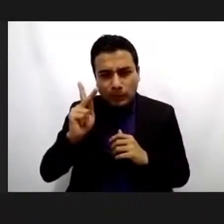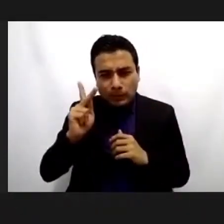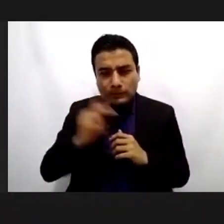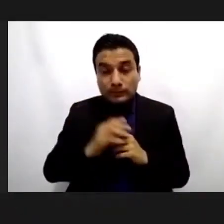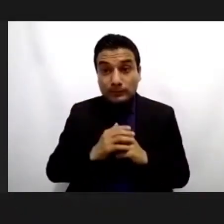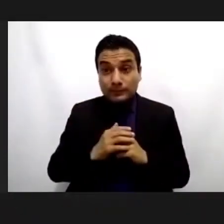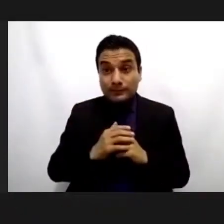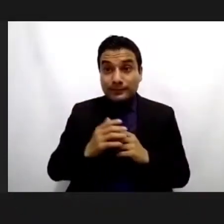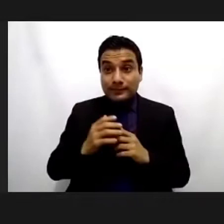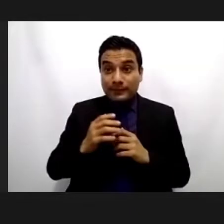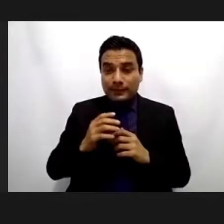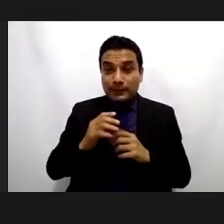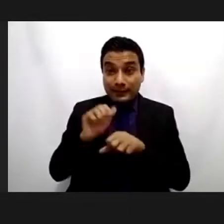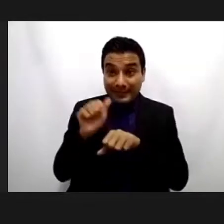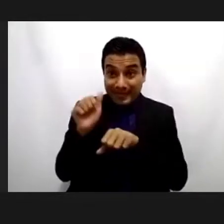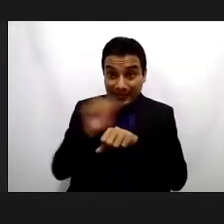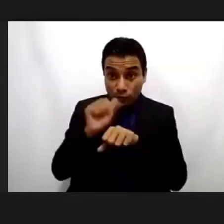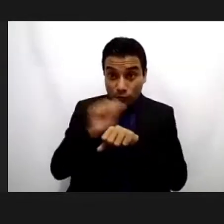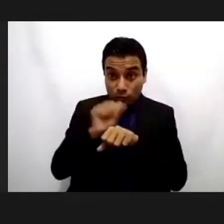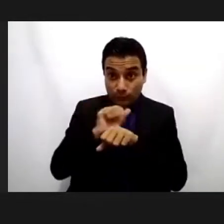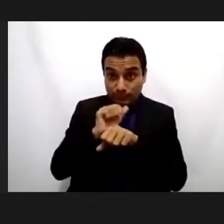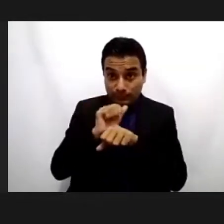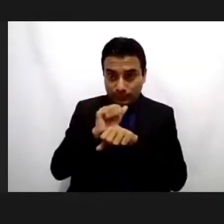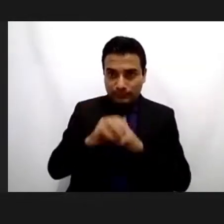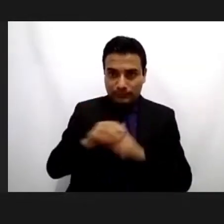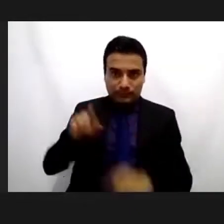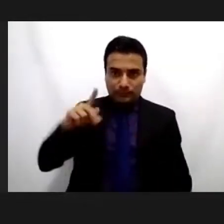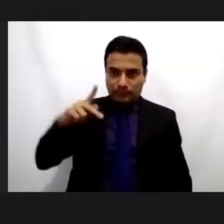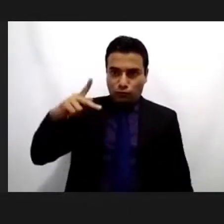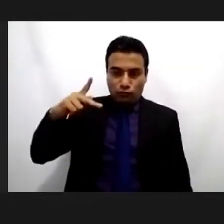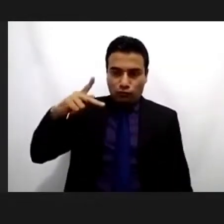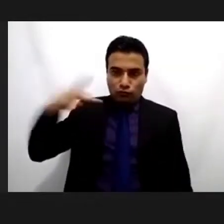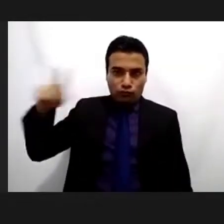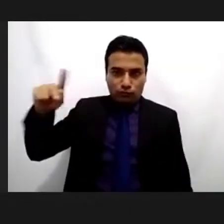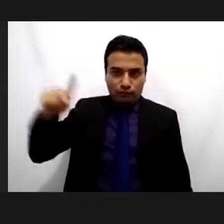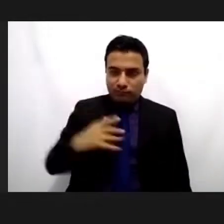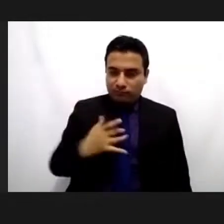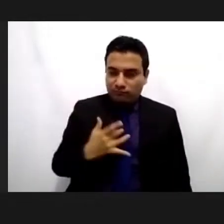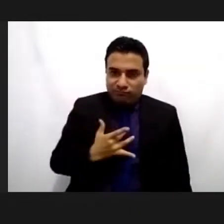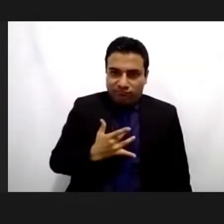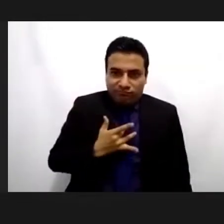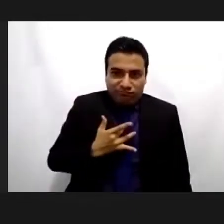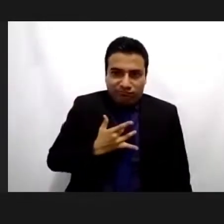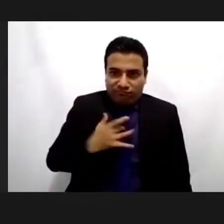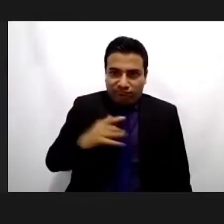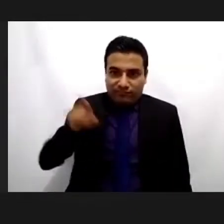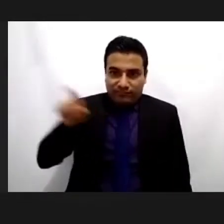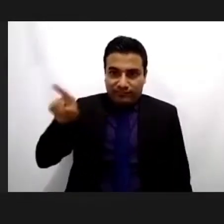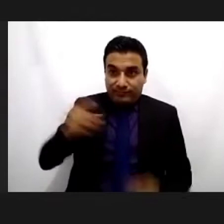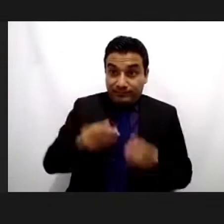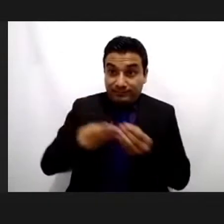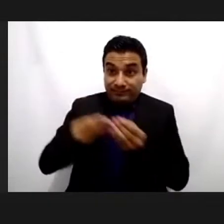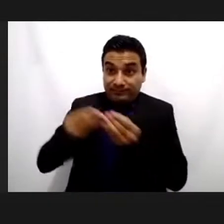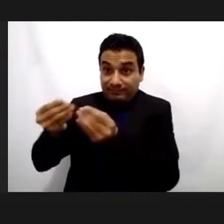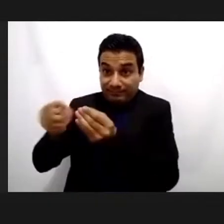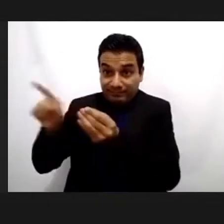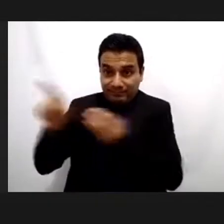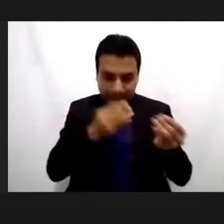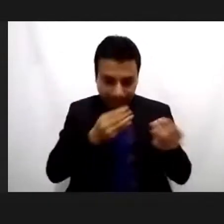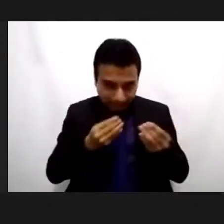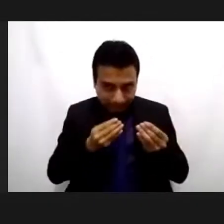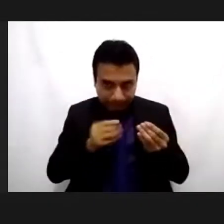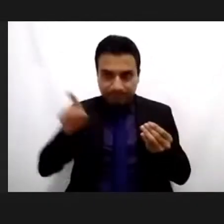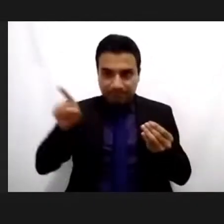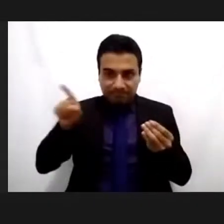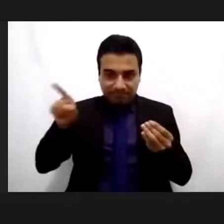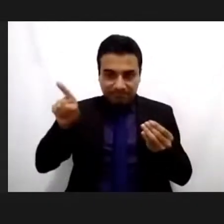puesta, el trabajo del actor, es una interpelación, es un desafío. Que el texto es puesto en